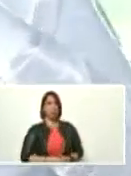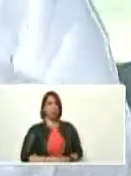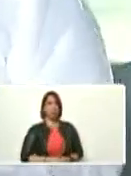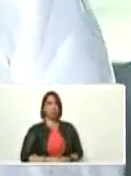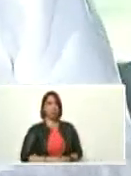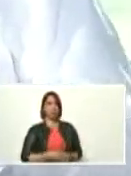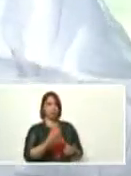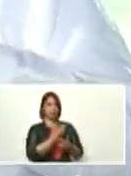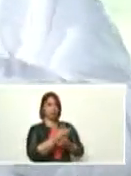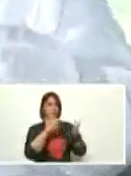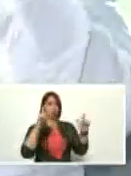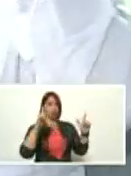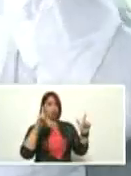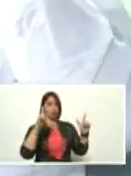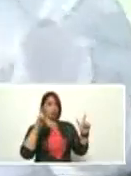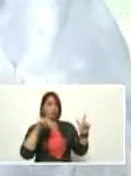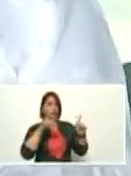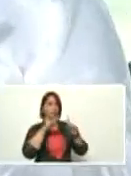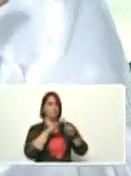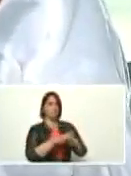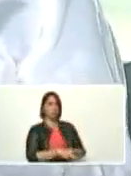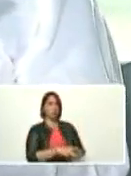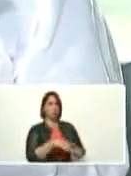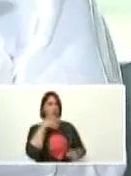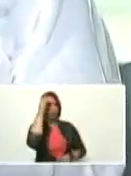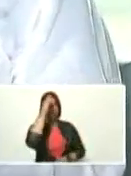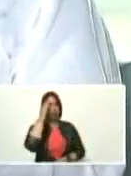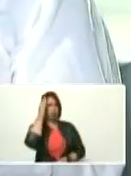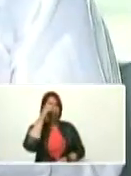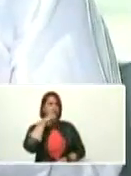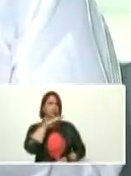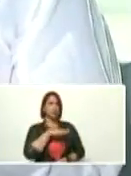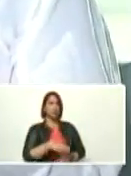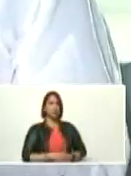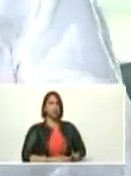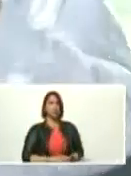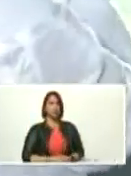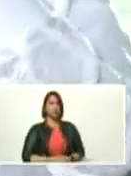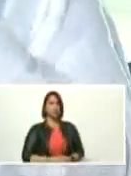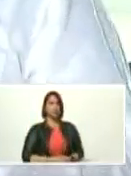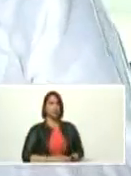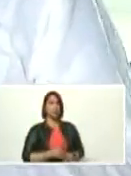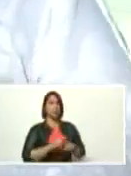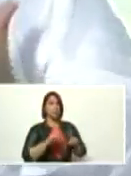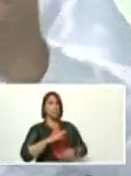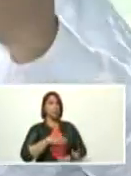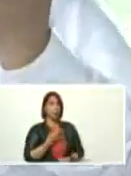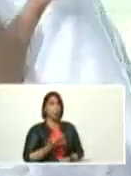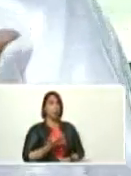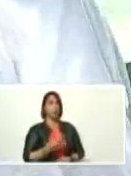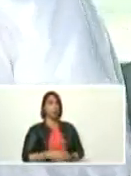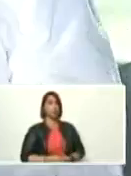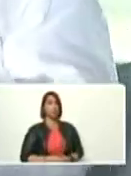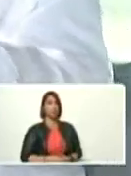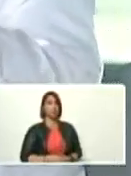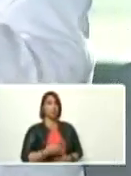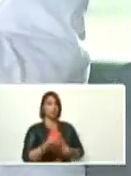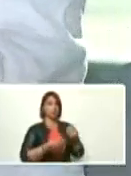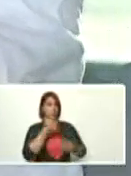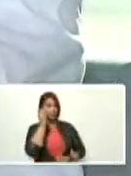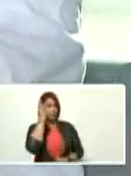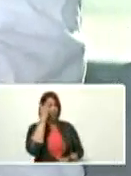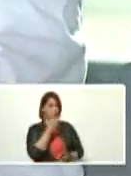la liberación de la opresión en la conciencia histórica, para poder provocar y hacer surgir